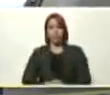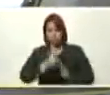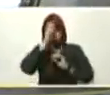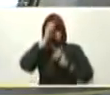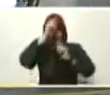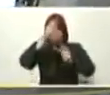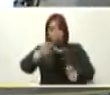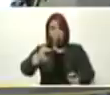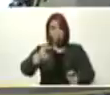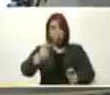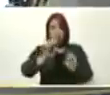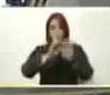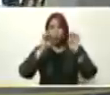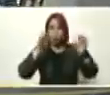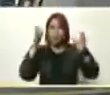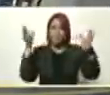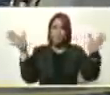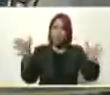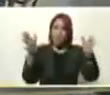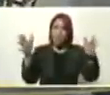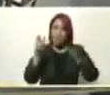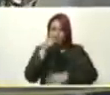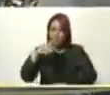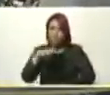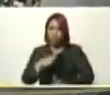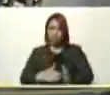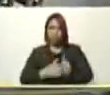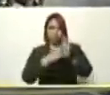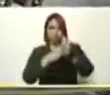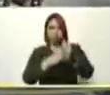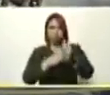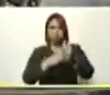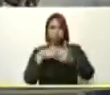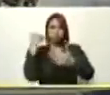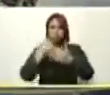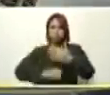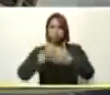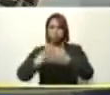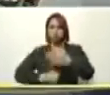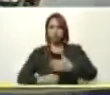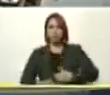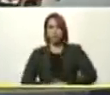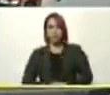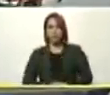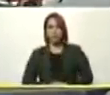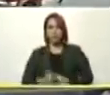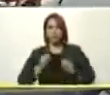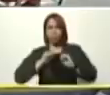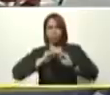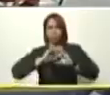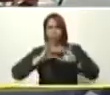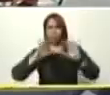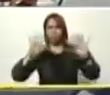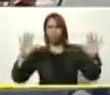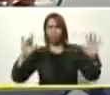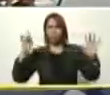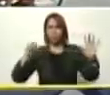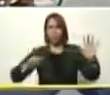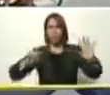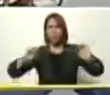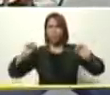al pueblo, de liderazgo que den el ejemplo de lucha, de brillo, de optimismo